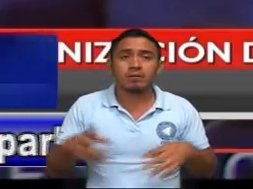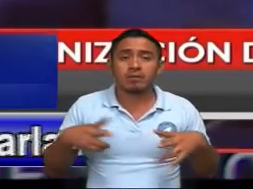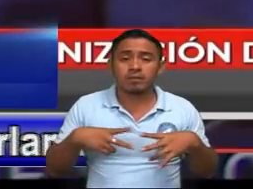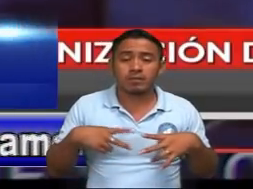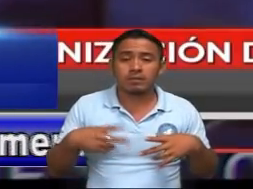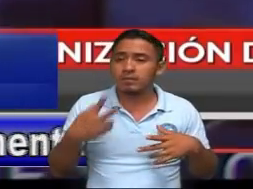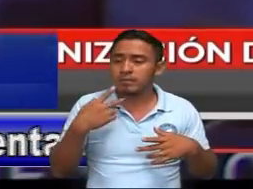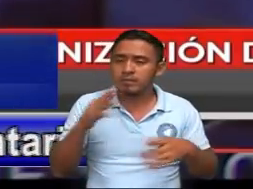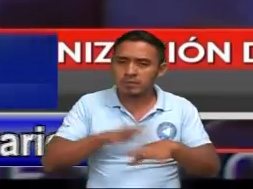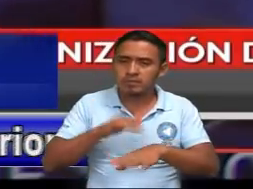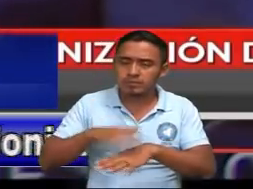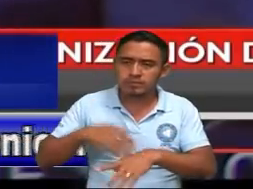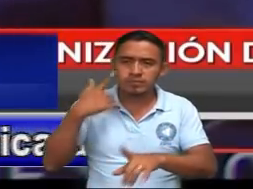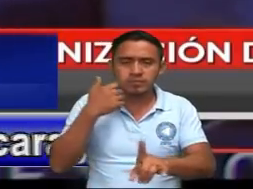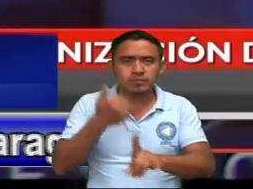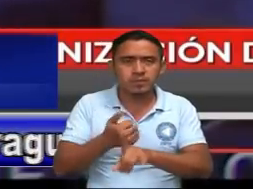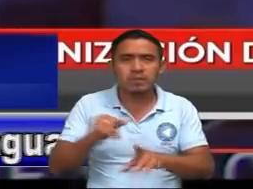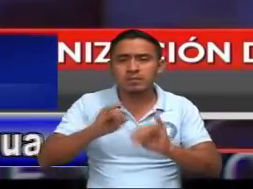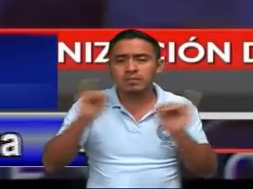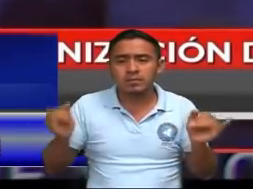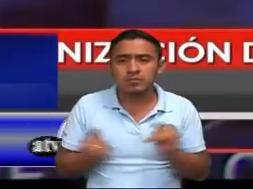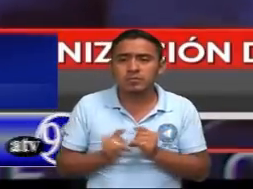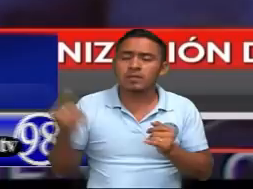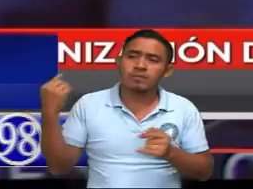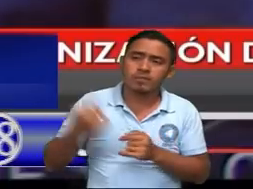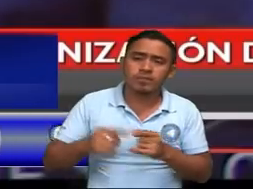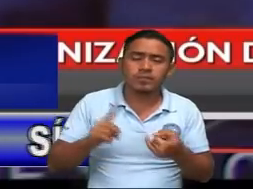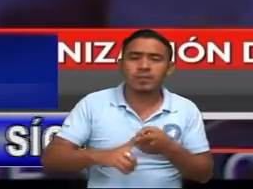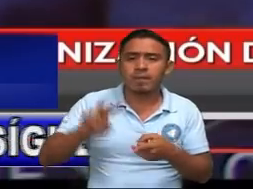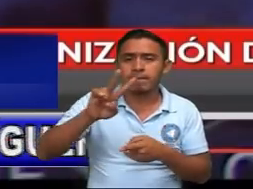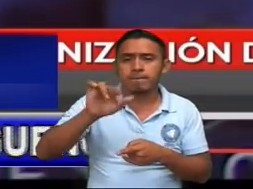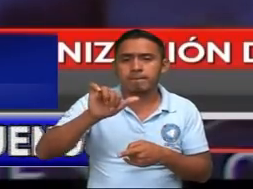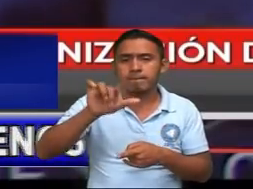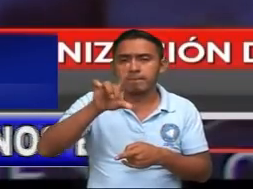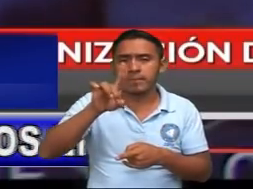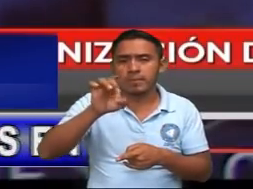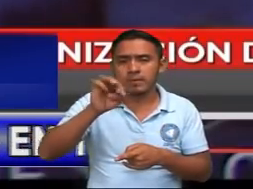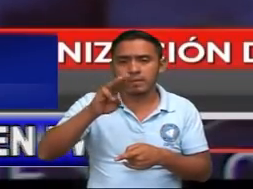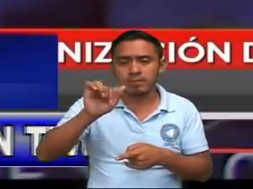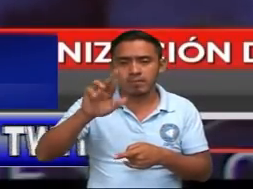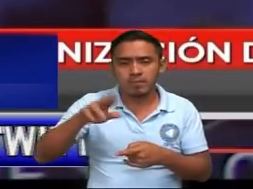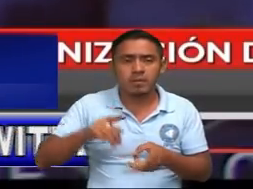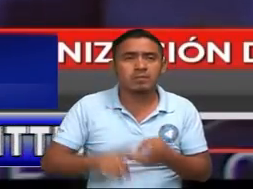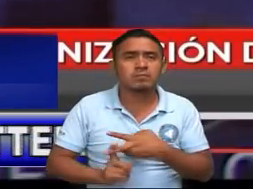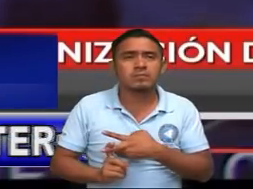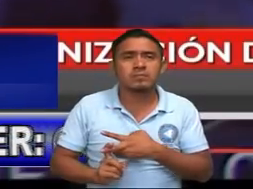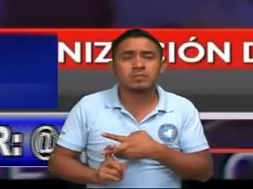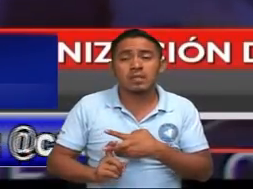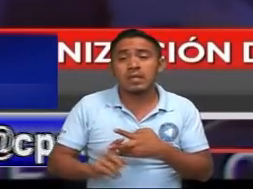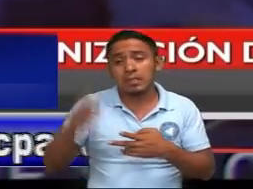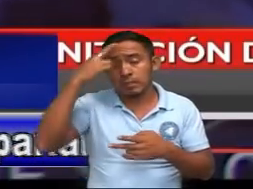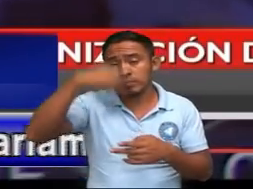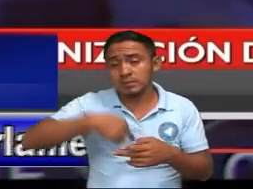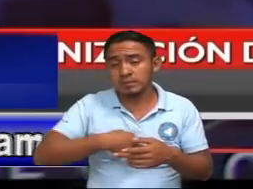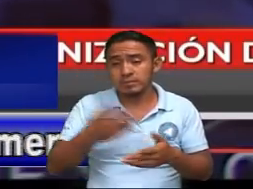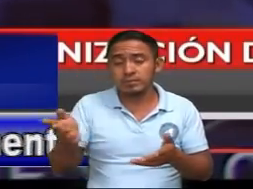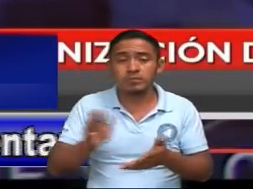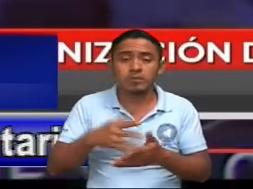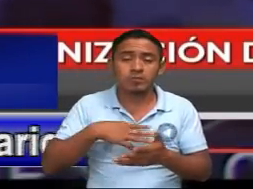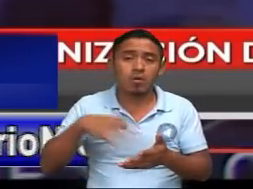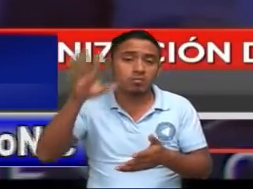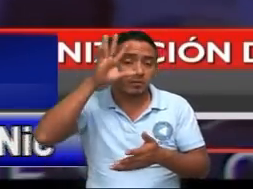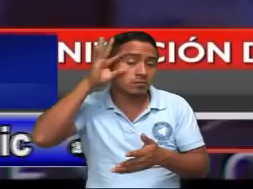por los testigos y acompañantes internacionales Monseñor Valdemar Stanislao Sommertag, representante en Nicaragua de su Santidad el Papa